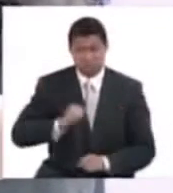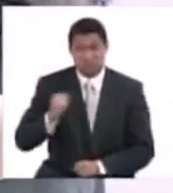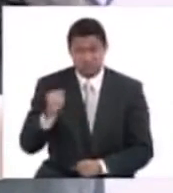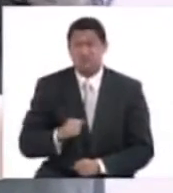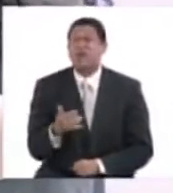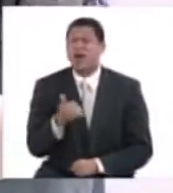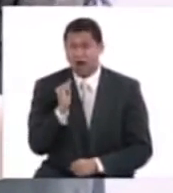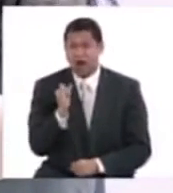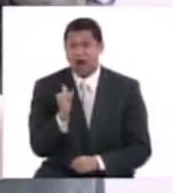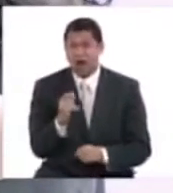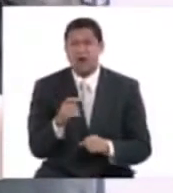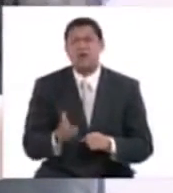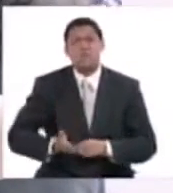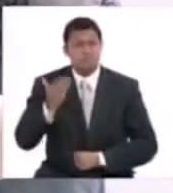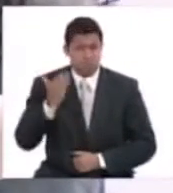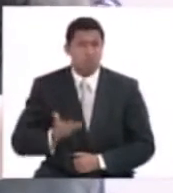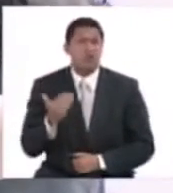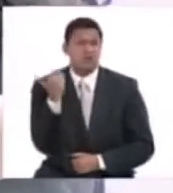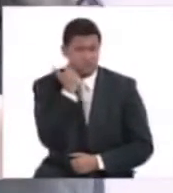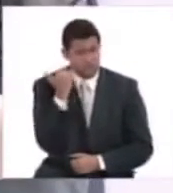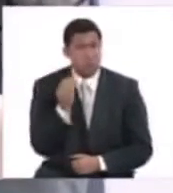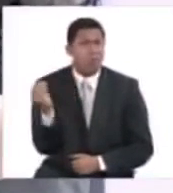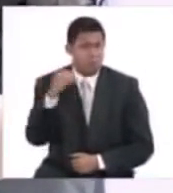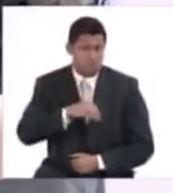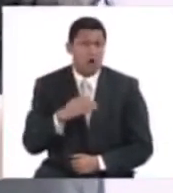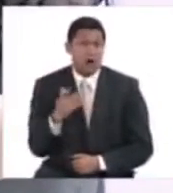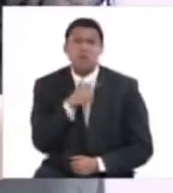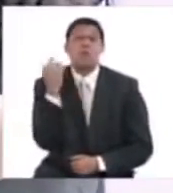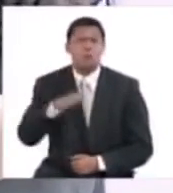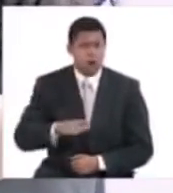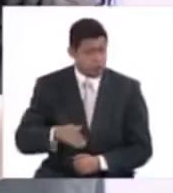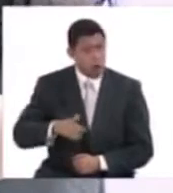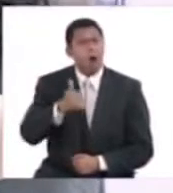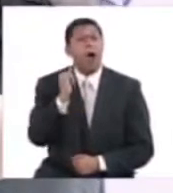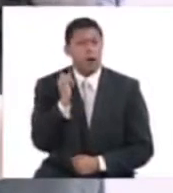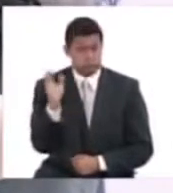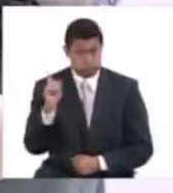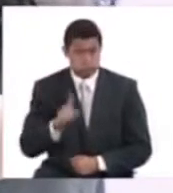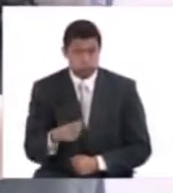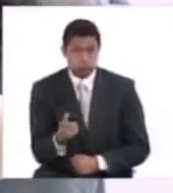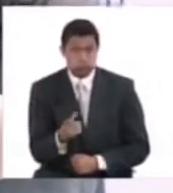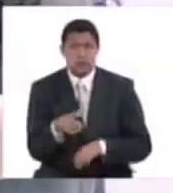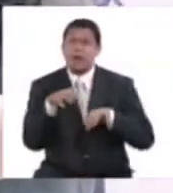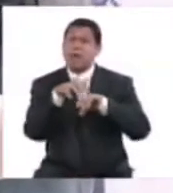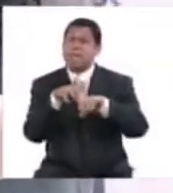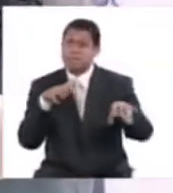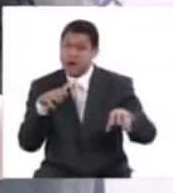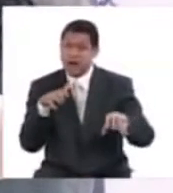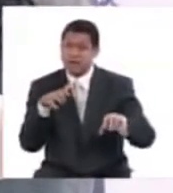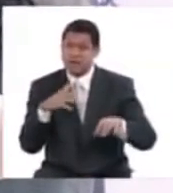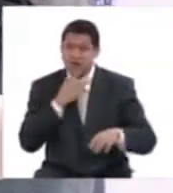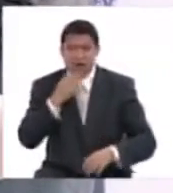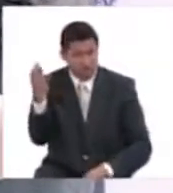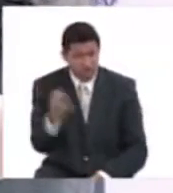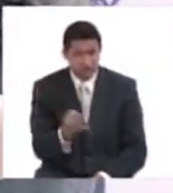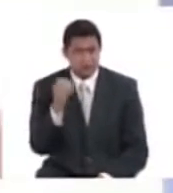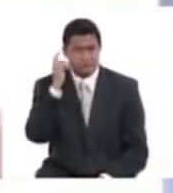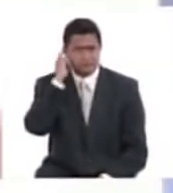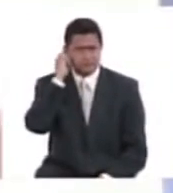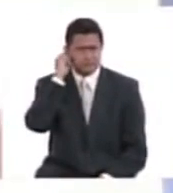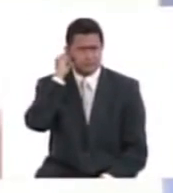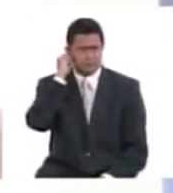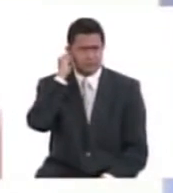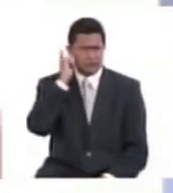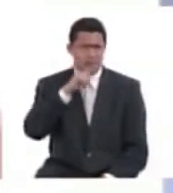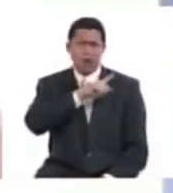número un poco más importante de afectados y de fallecidos y la mayoría están confirmados. Doctora